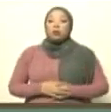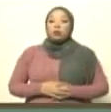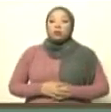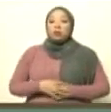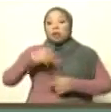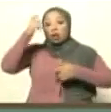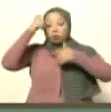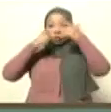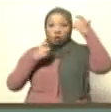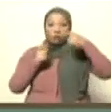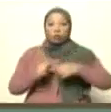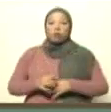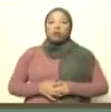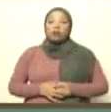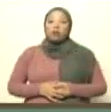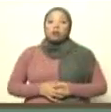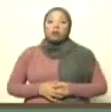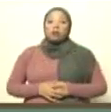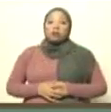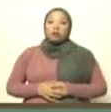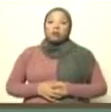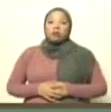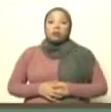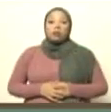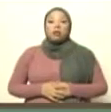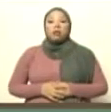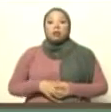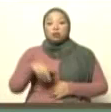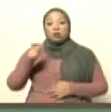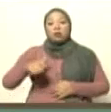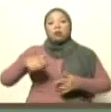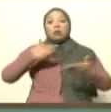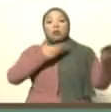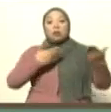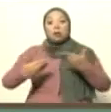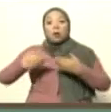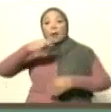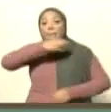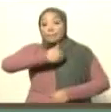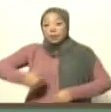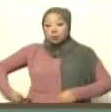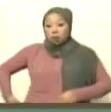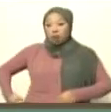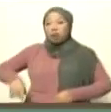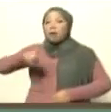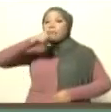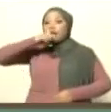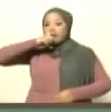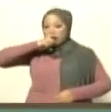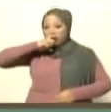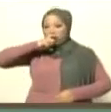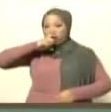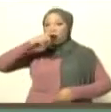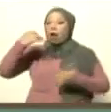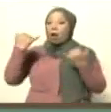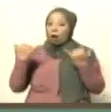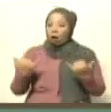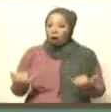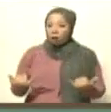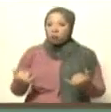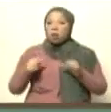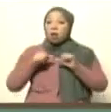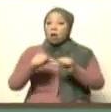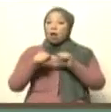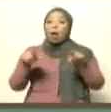Chávez, la partida, llegó el presidente Nicolás Maduro, y con el presidente Nicolás Maduro, intentos de